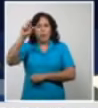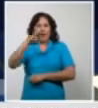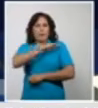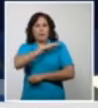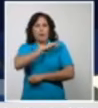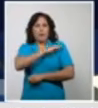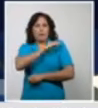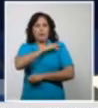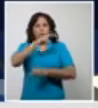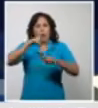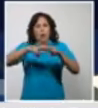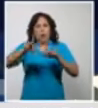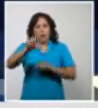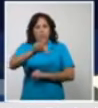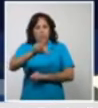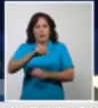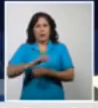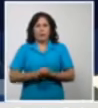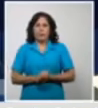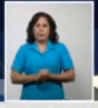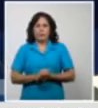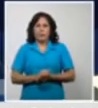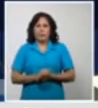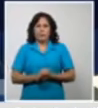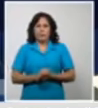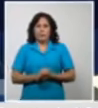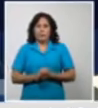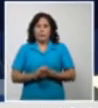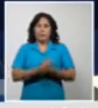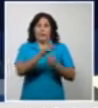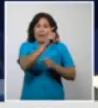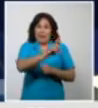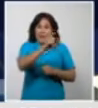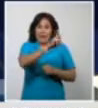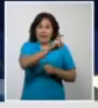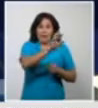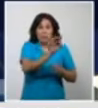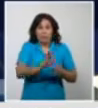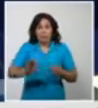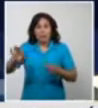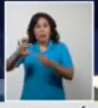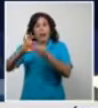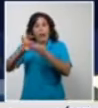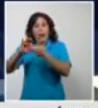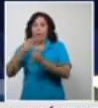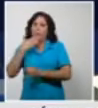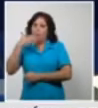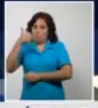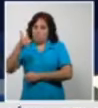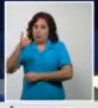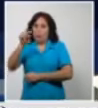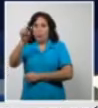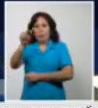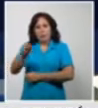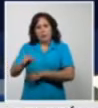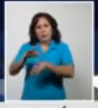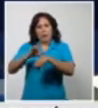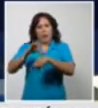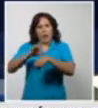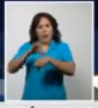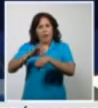Holguín. Sale del reporte de crítico para grave el paciente que se encontraba en el